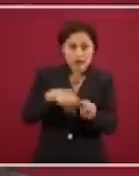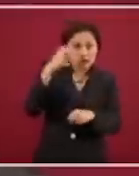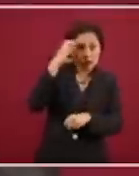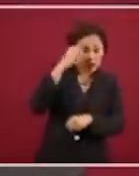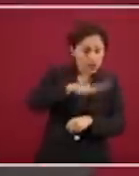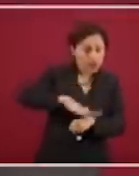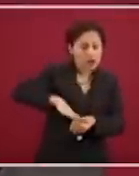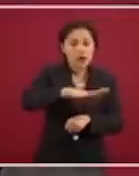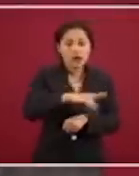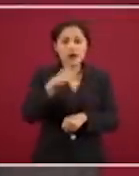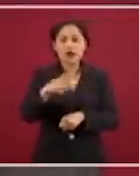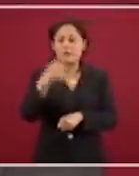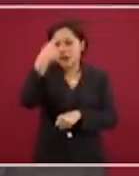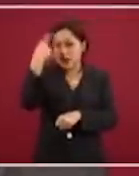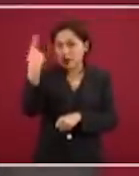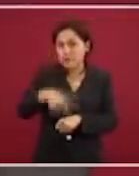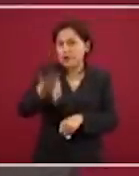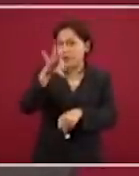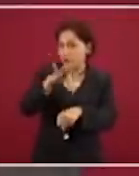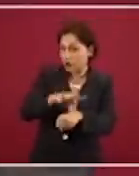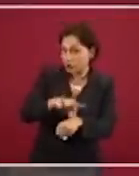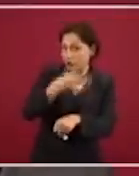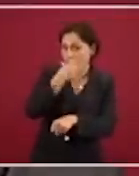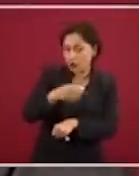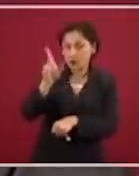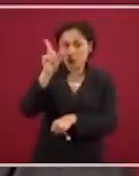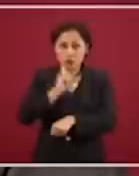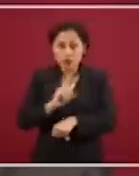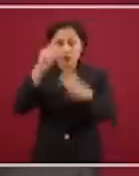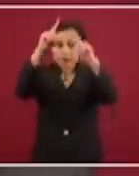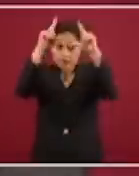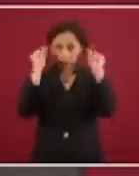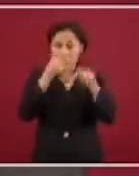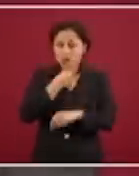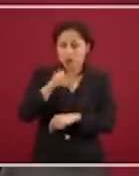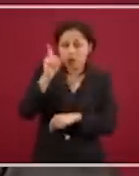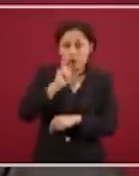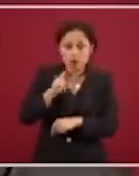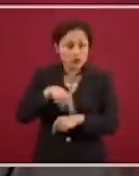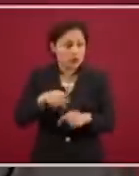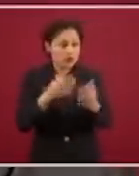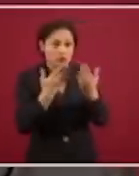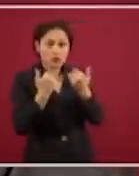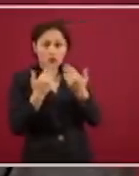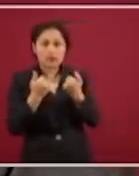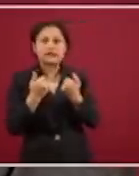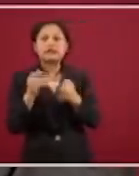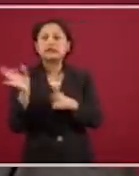que los use la médico, la médica, el enfermero y la enfermera, entonces alguien está